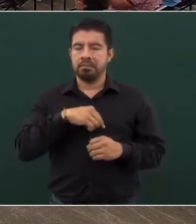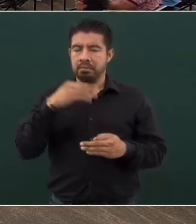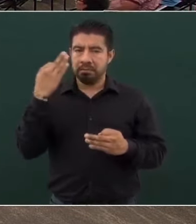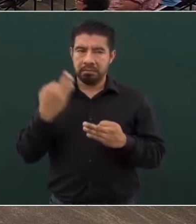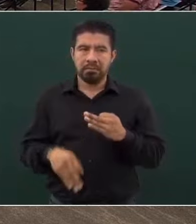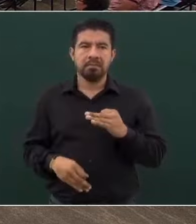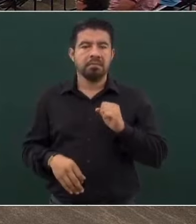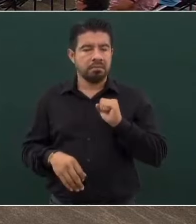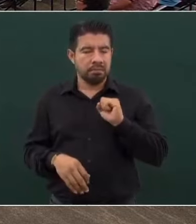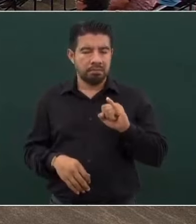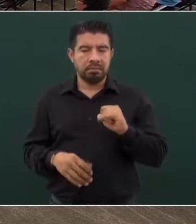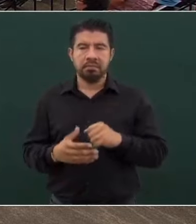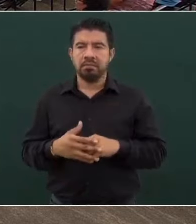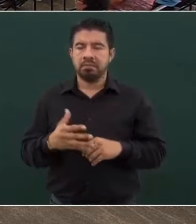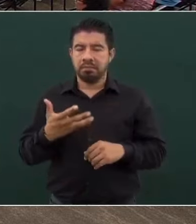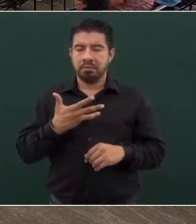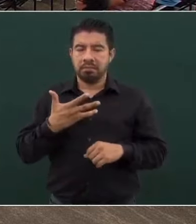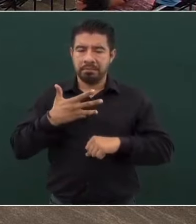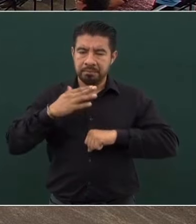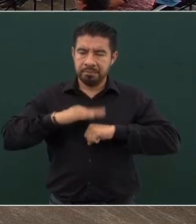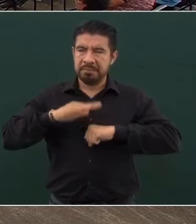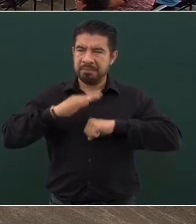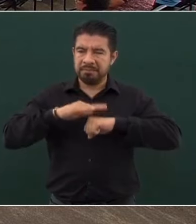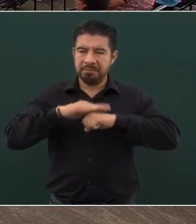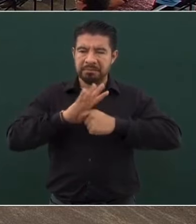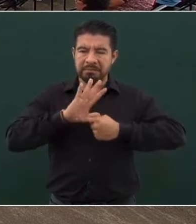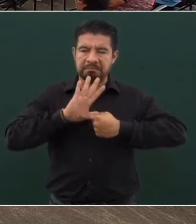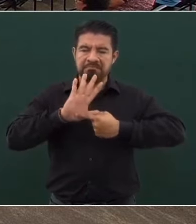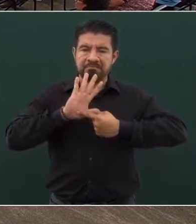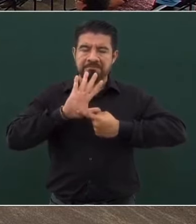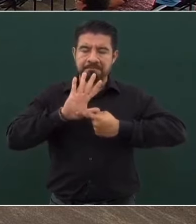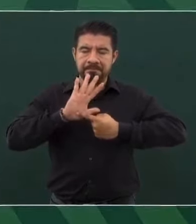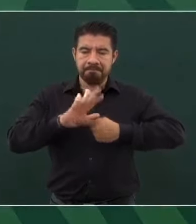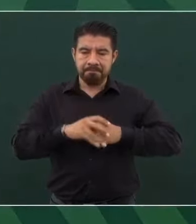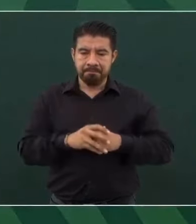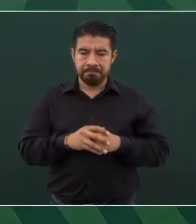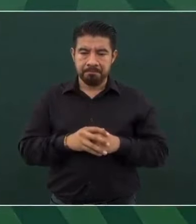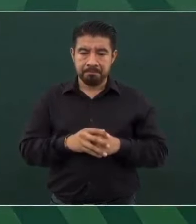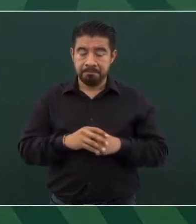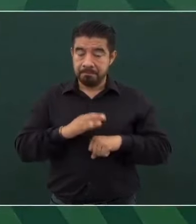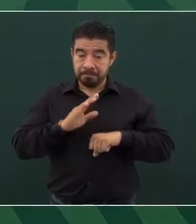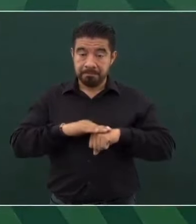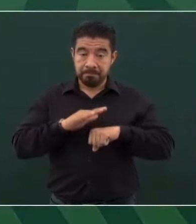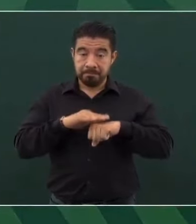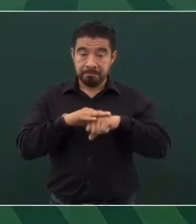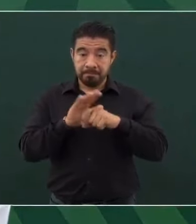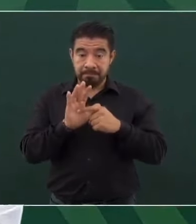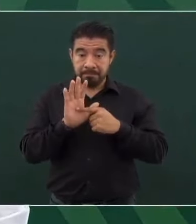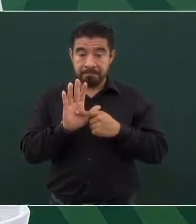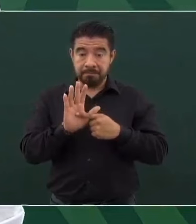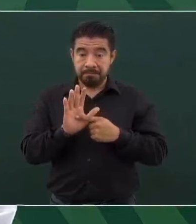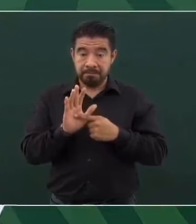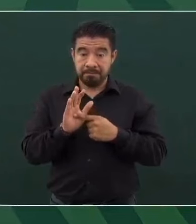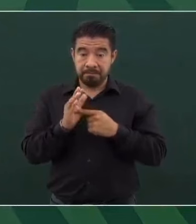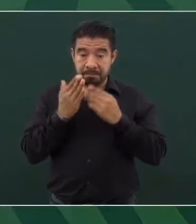como la vida pública es cada vez más pública, debe ser cada vez más pública, ya no tenemos tiempo